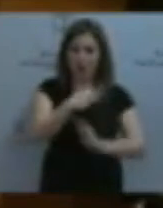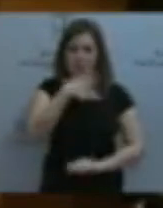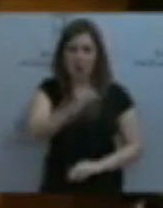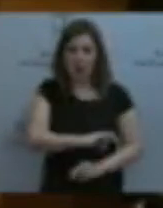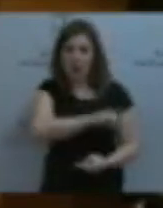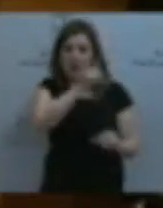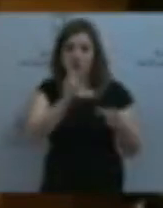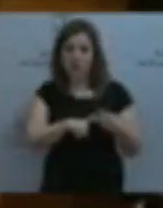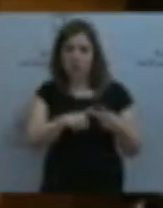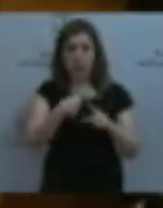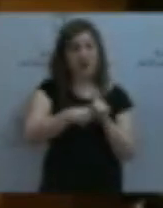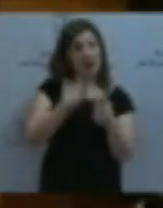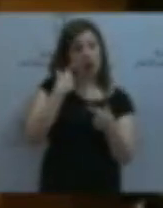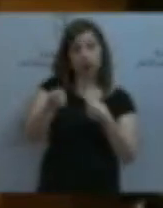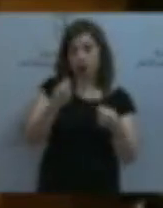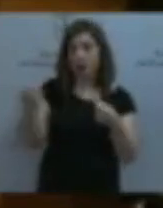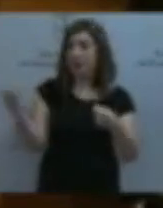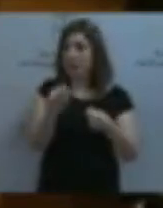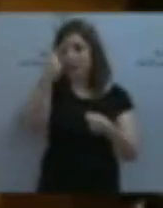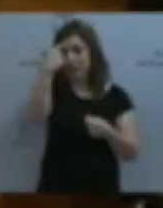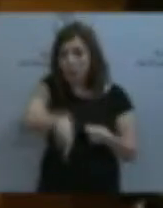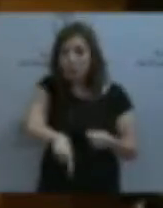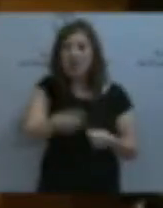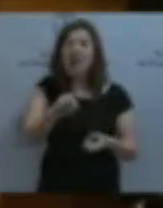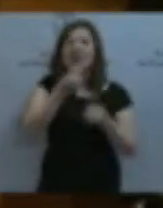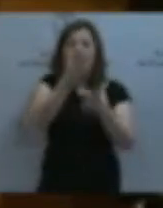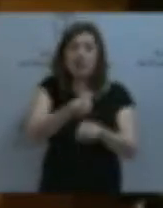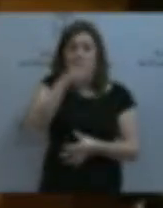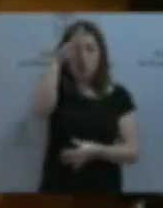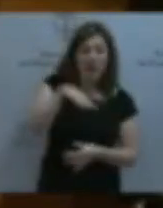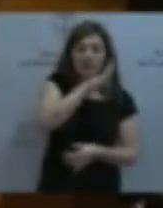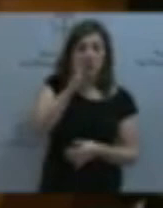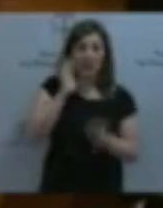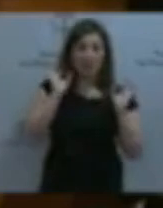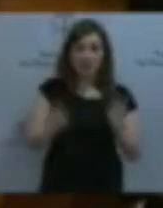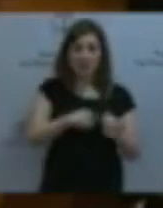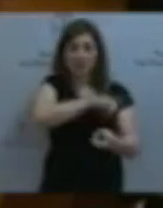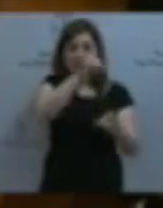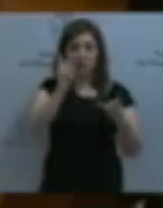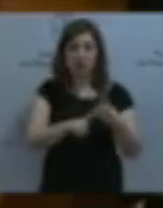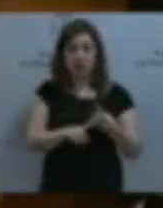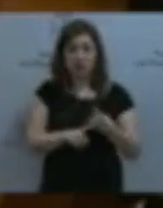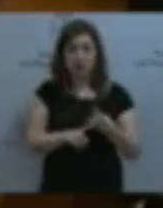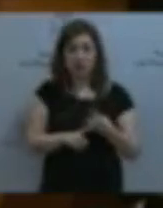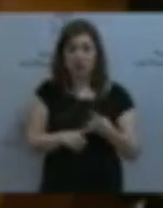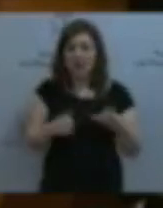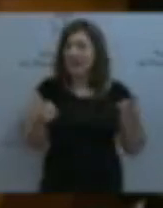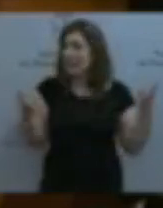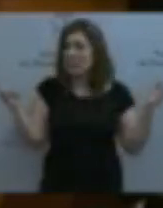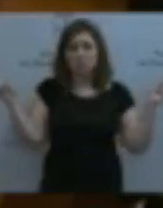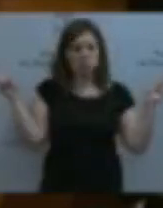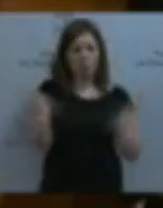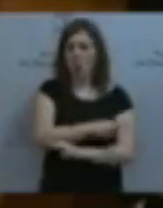Segundo, niveles de control que parten de tomar en cuenta la información que dan padres y madres. Y luego, desde luego, rescindir las